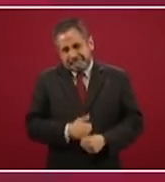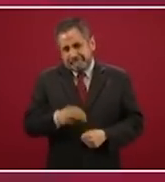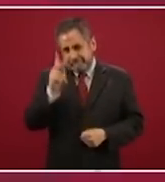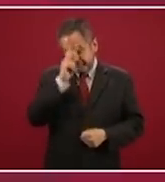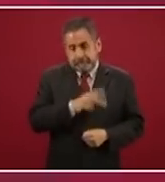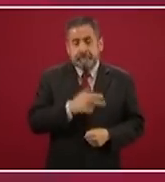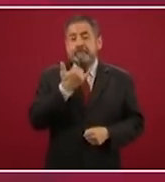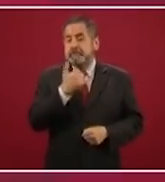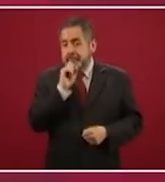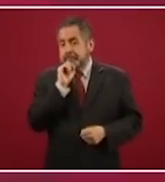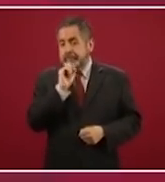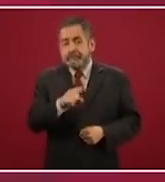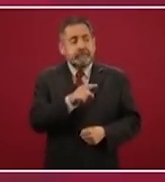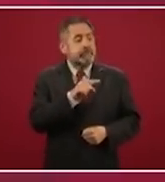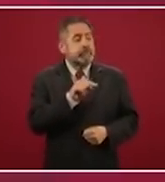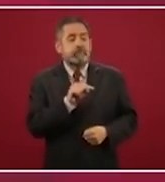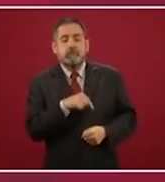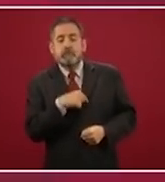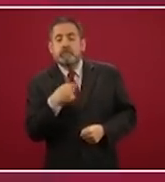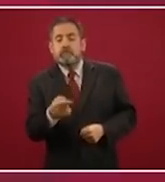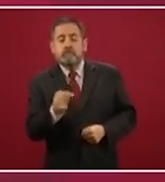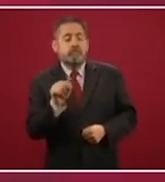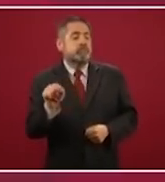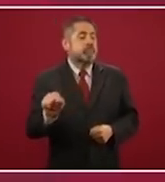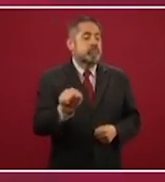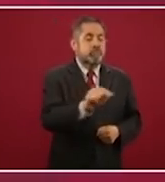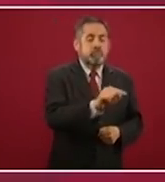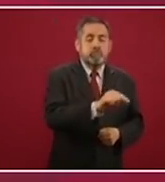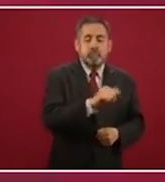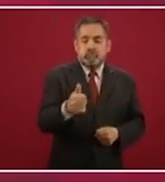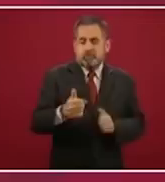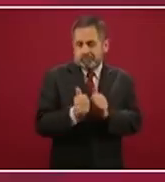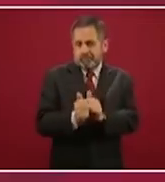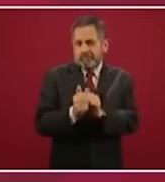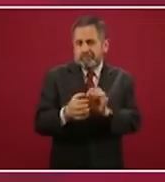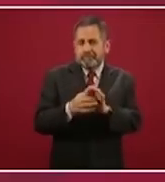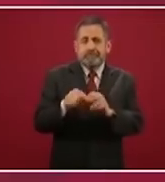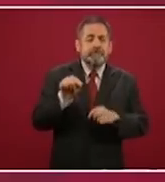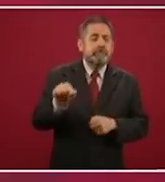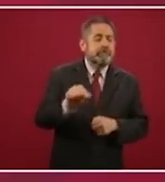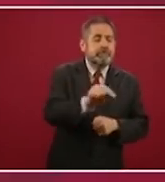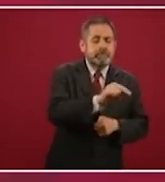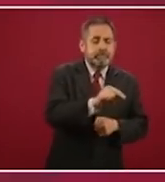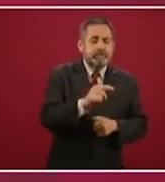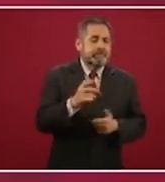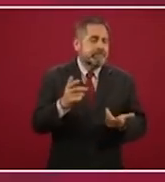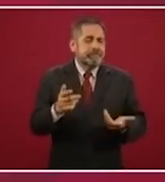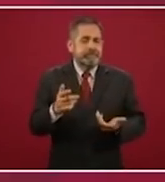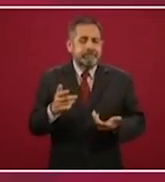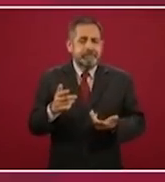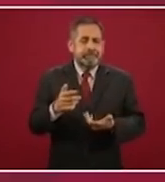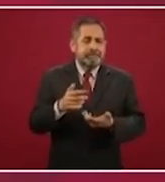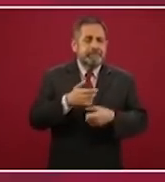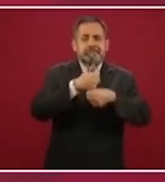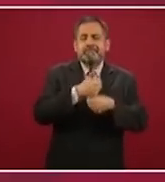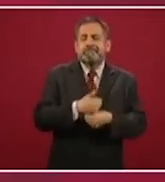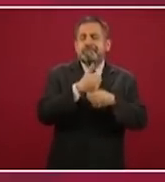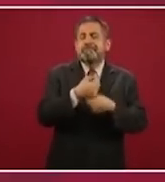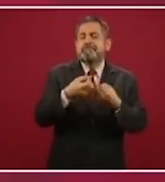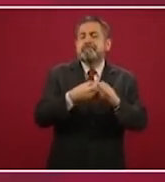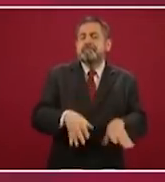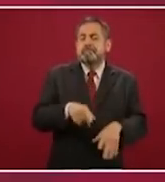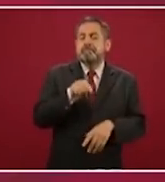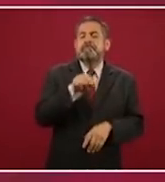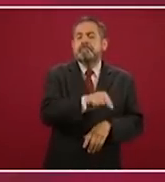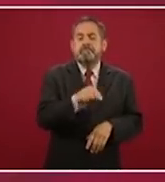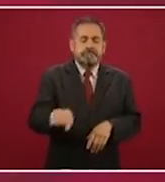y el sufrimiento para otros que son víctimas